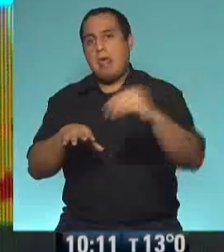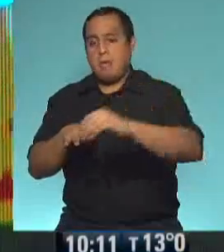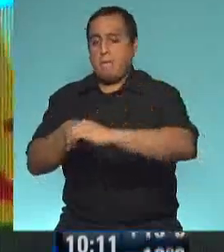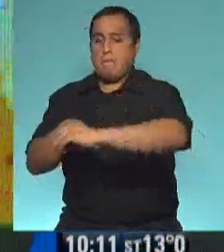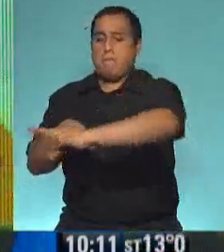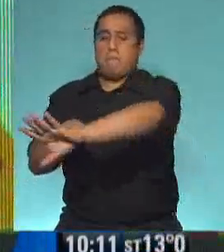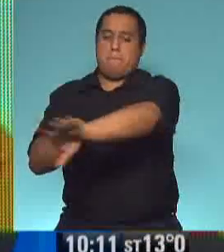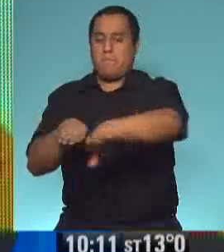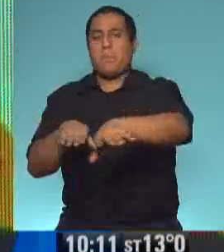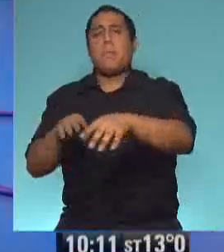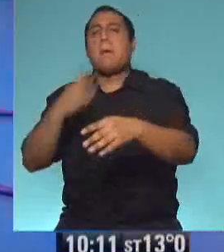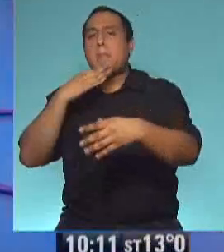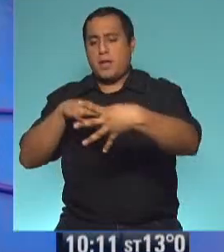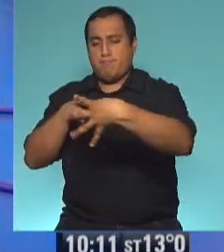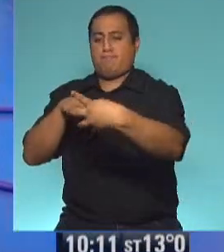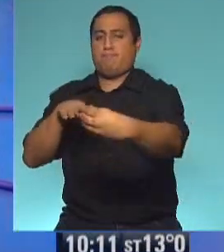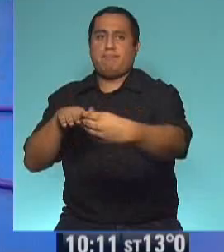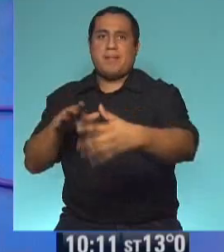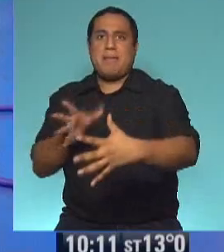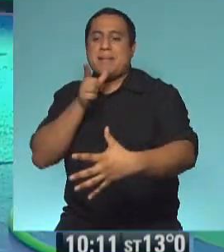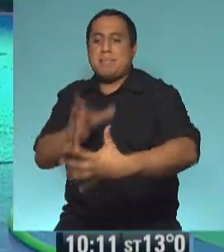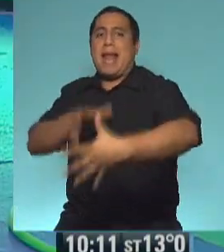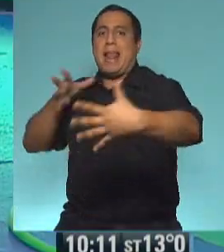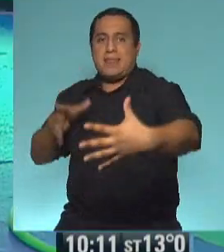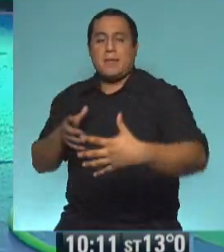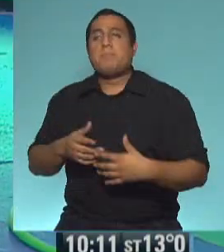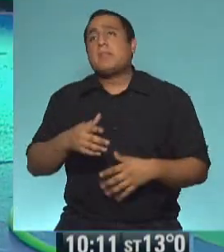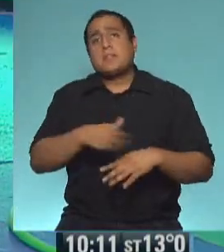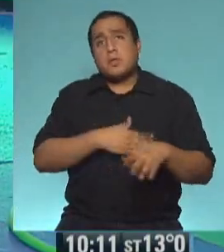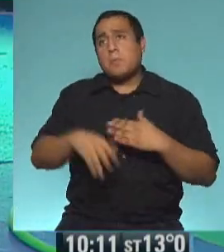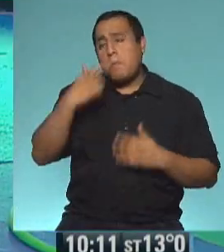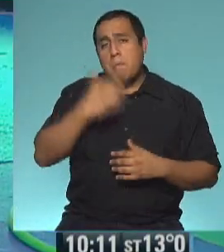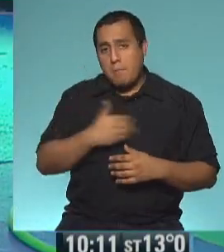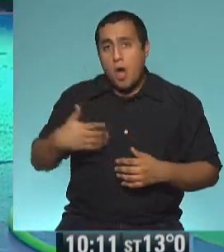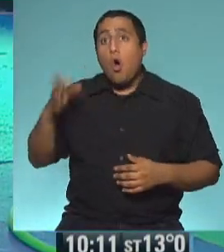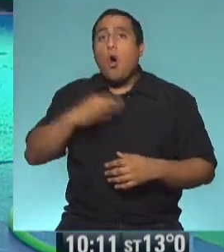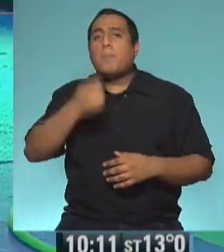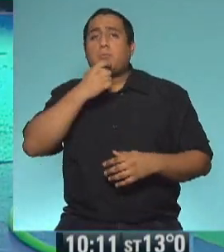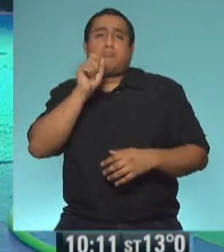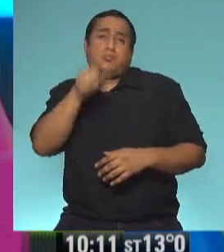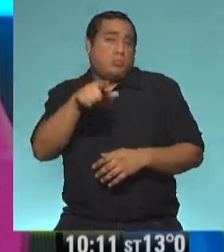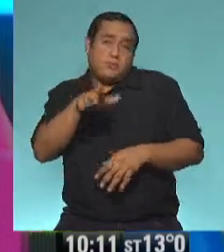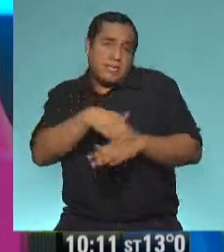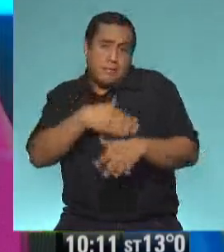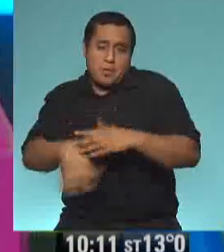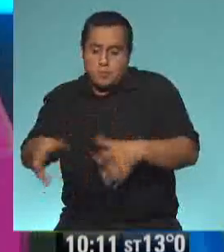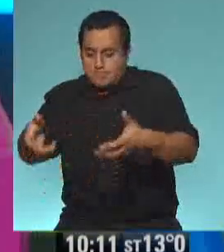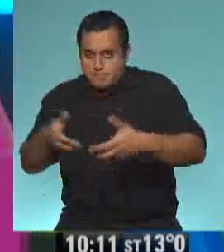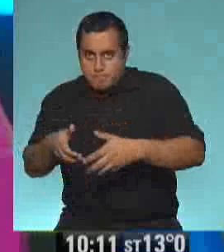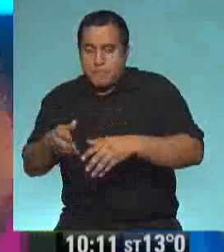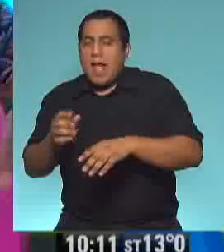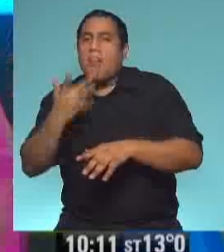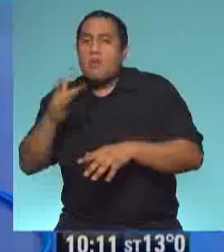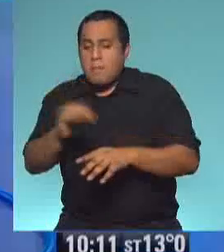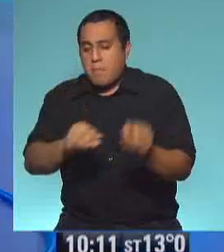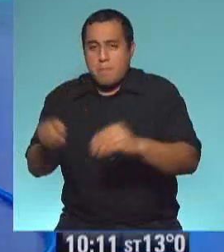graciosa, onda arlequín. Sí. O sea que para las chalupas tenemos los zapatos de papá, mamá, sí, o decoramos nuestros propios sí zapatos. O decoramos nuestros propios zapatos. No, ¿podemos? En los sacos. Un saco